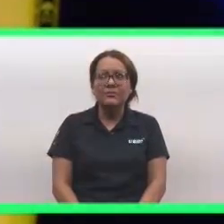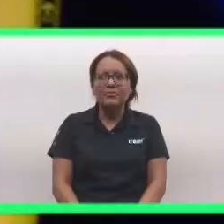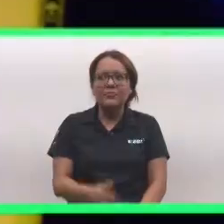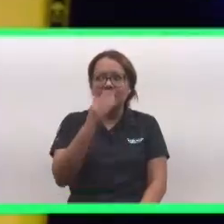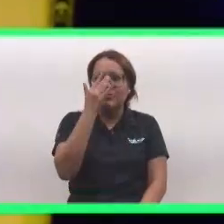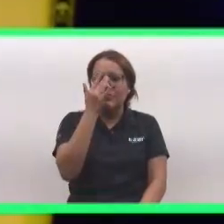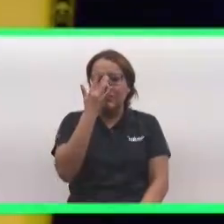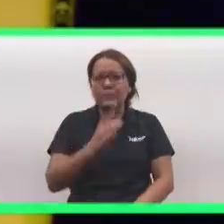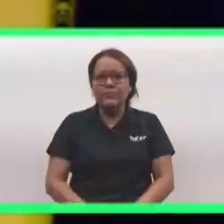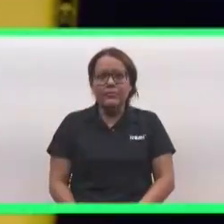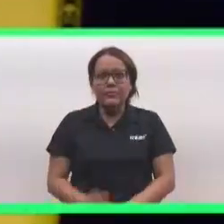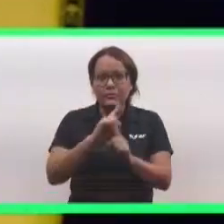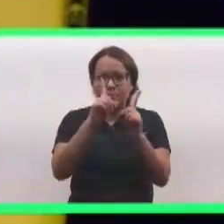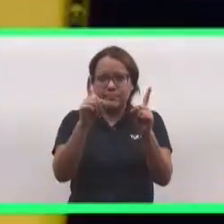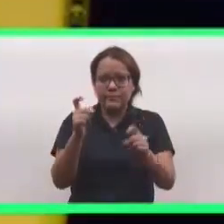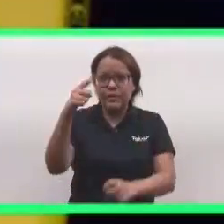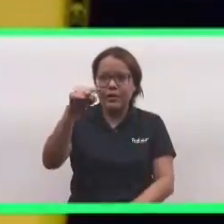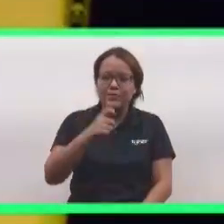Usted canta cuando está inspirado.